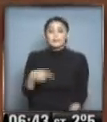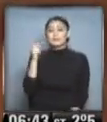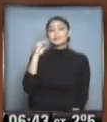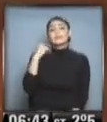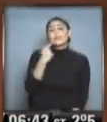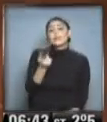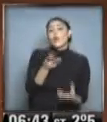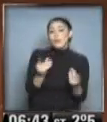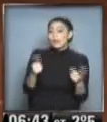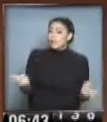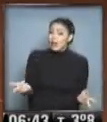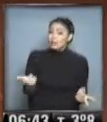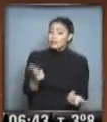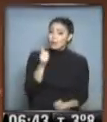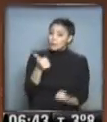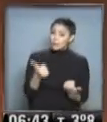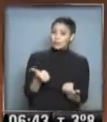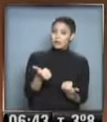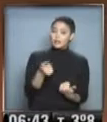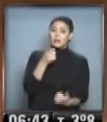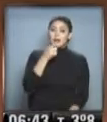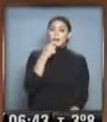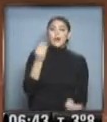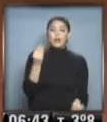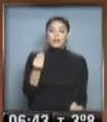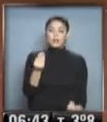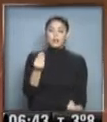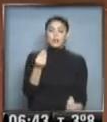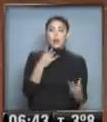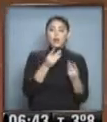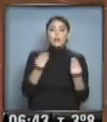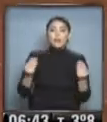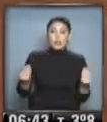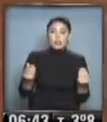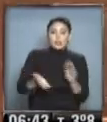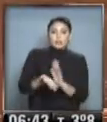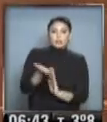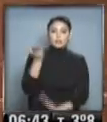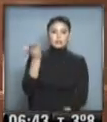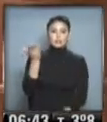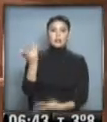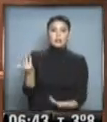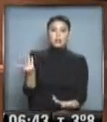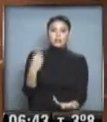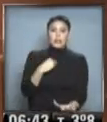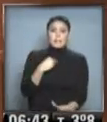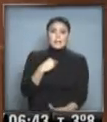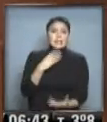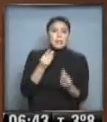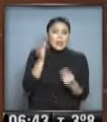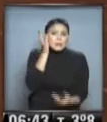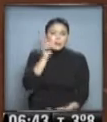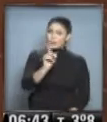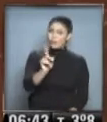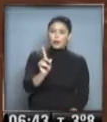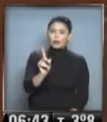mucha humedad, Cari, y eso es muy bueno, porque como el porcentaje de humedad da alto, entonces uno cree que hay mucha humedad, pero